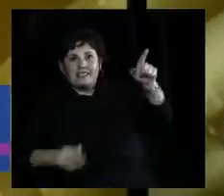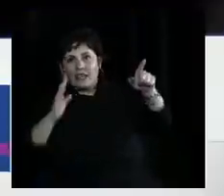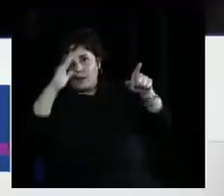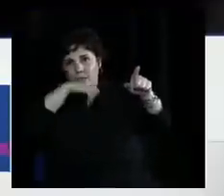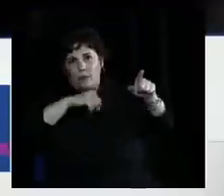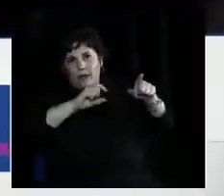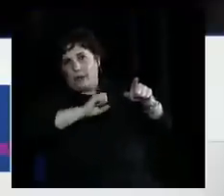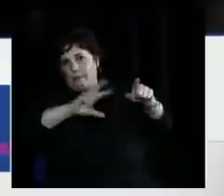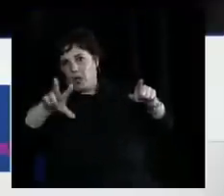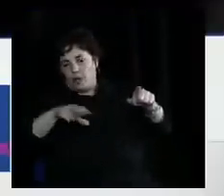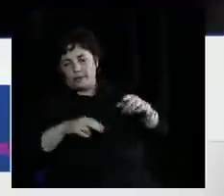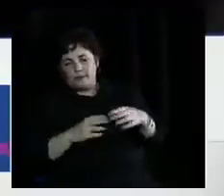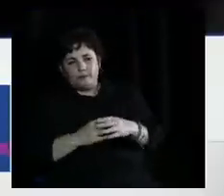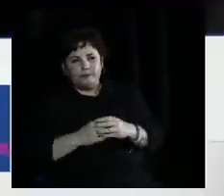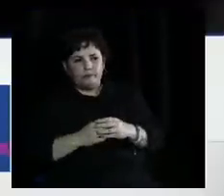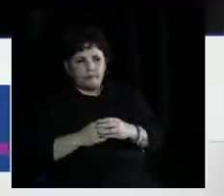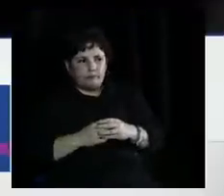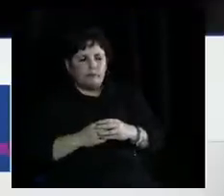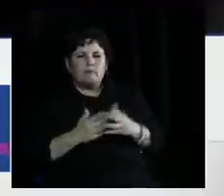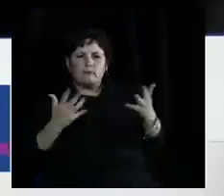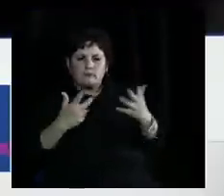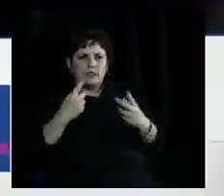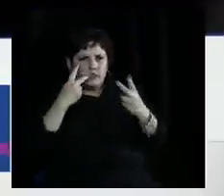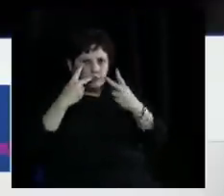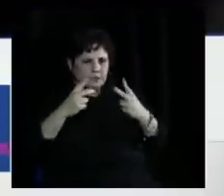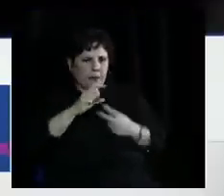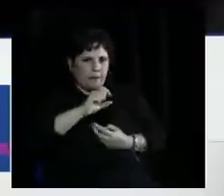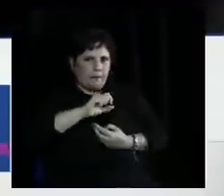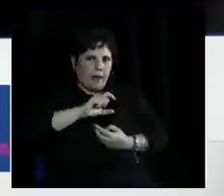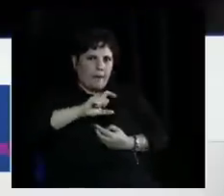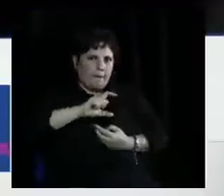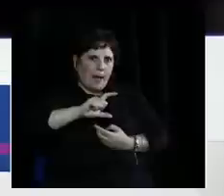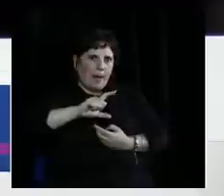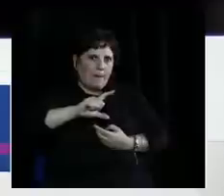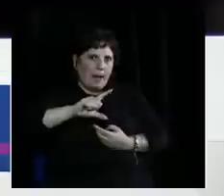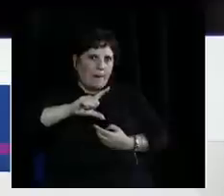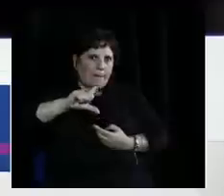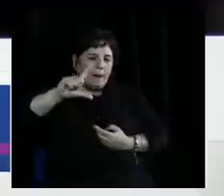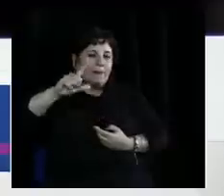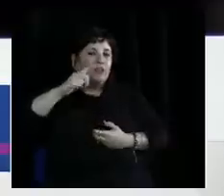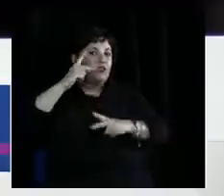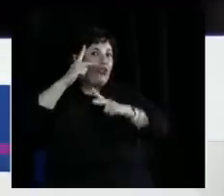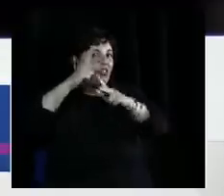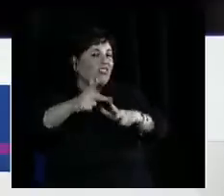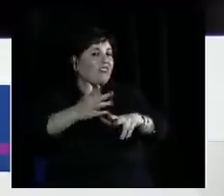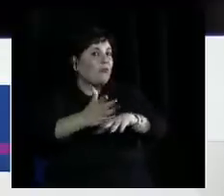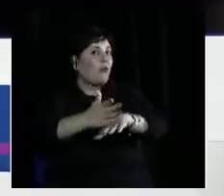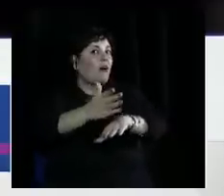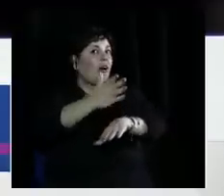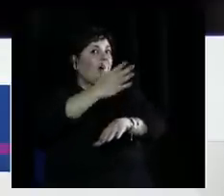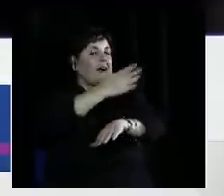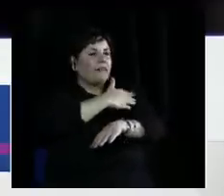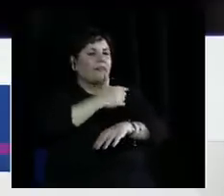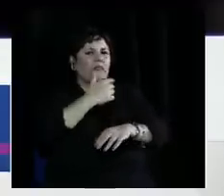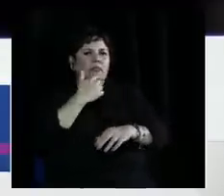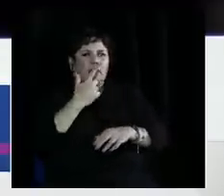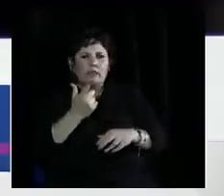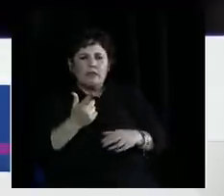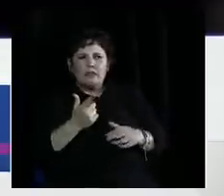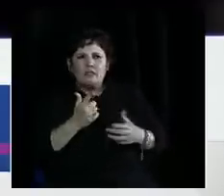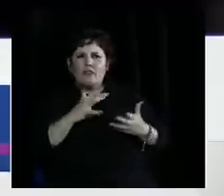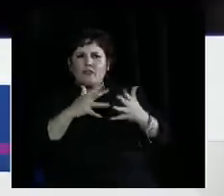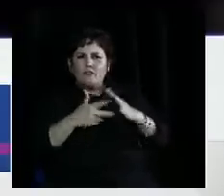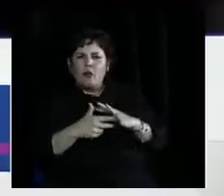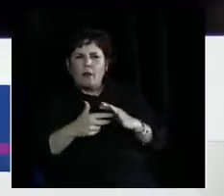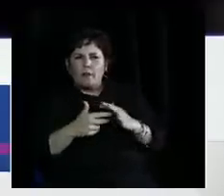que está habiendo de manera creciente, y que nosotros venimos diciendo desde años anteriores, es una